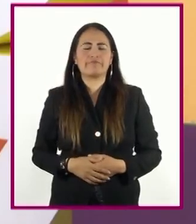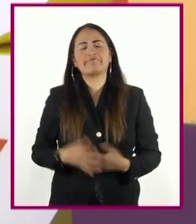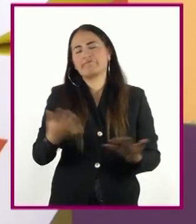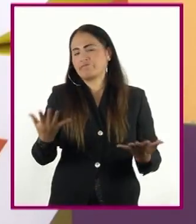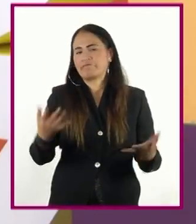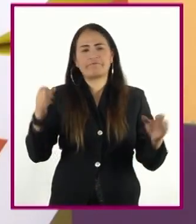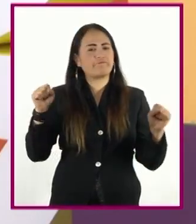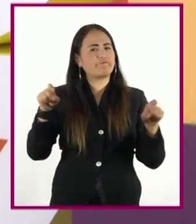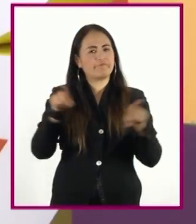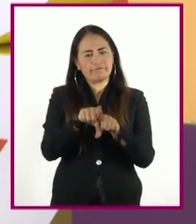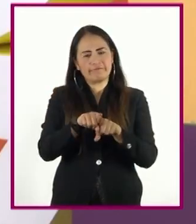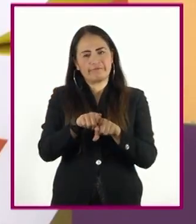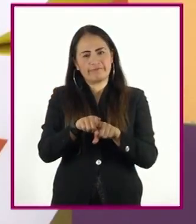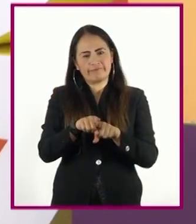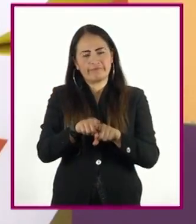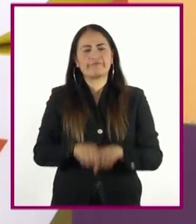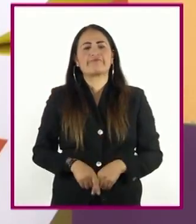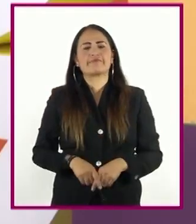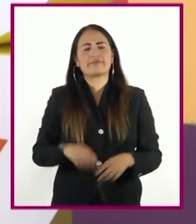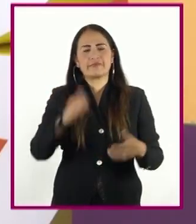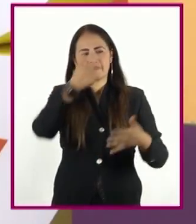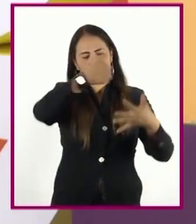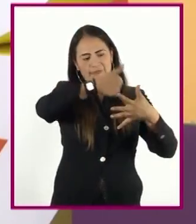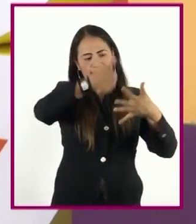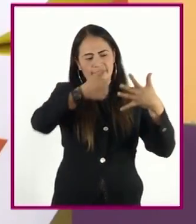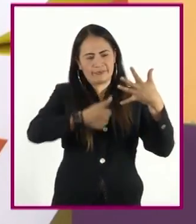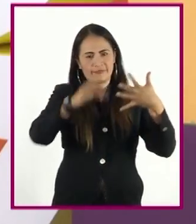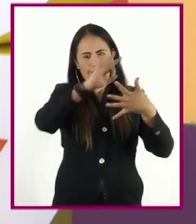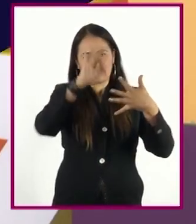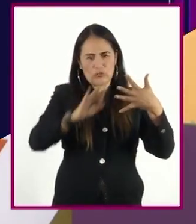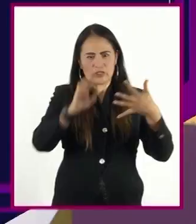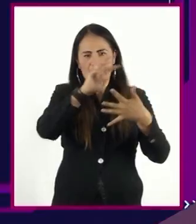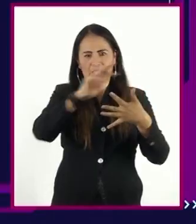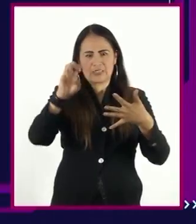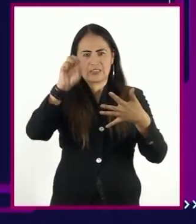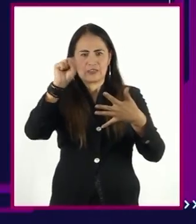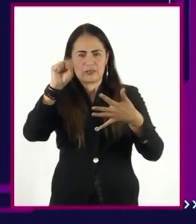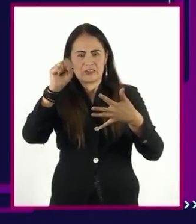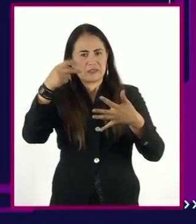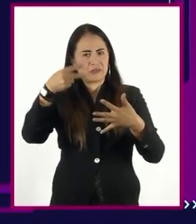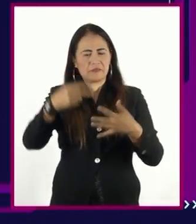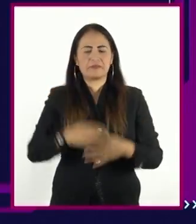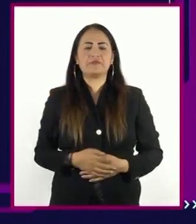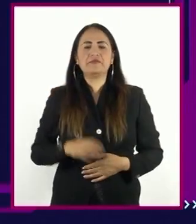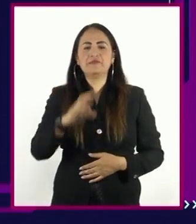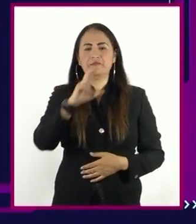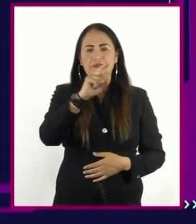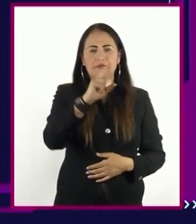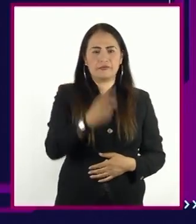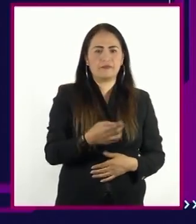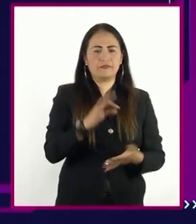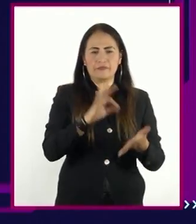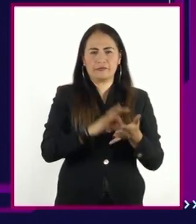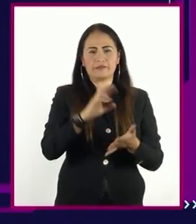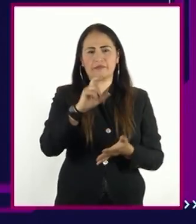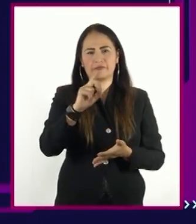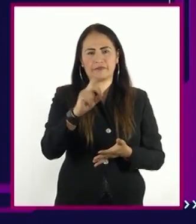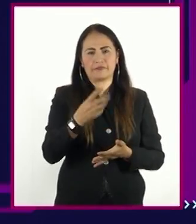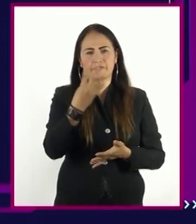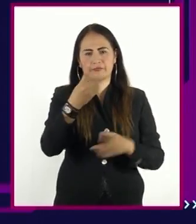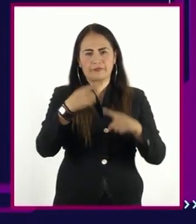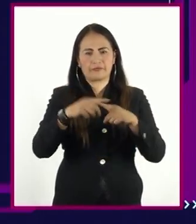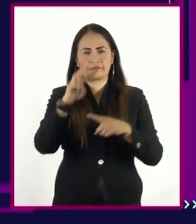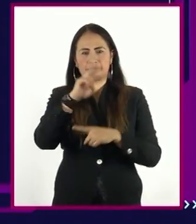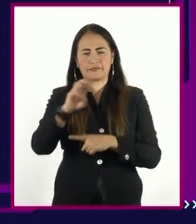lo mismo que calcular los respectivos porcentajes de 360. 34 centésimos por